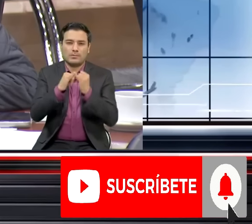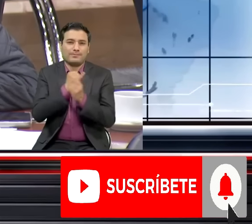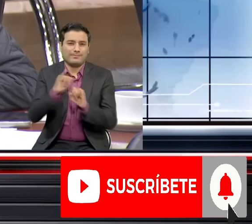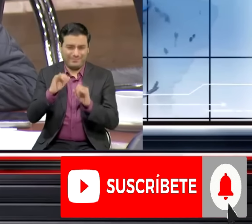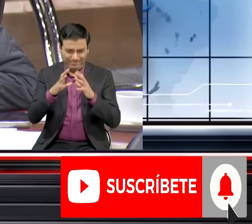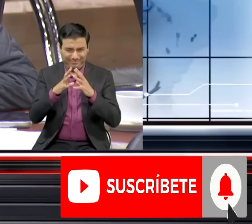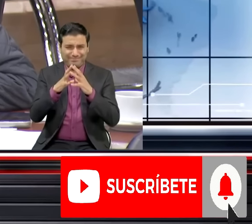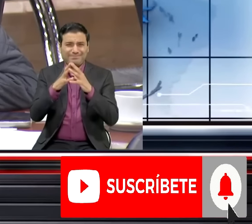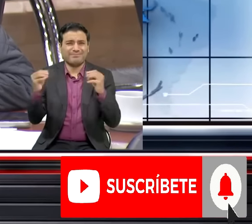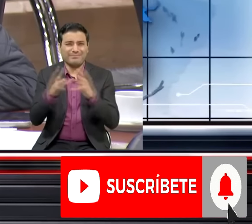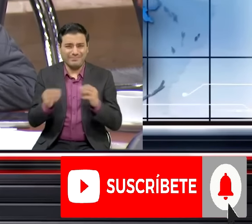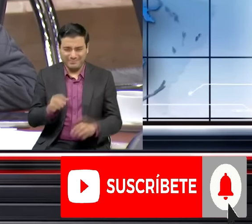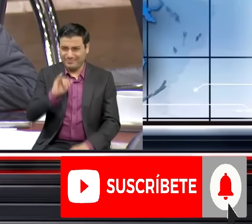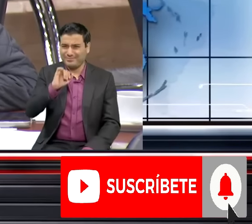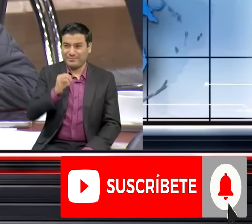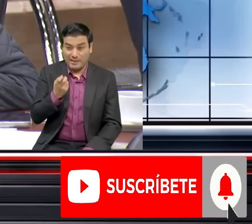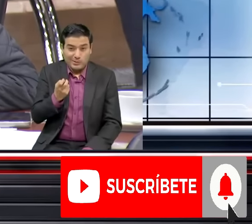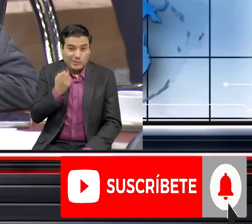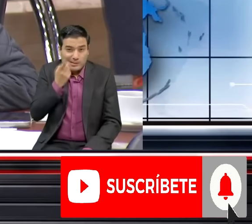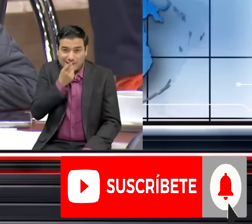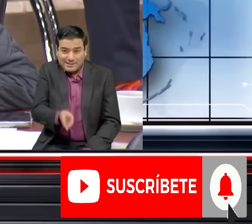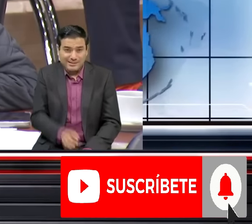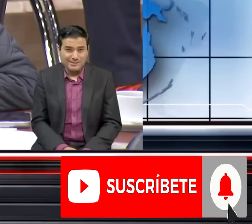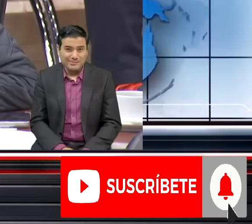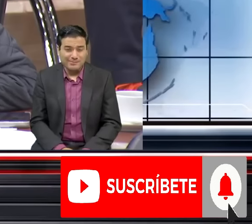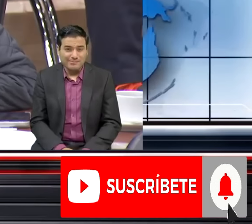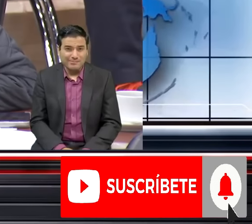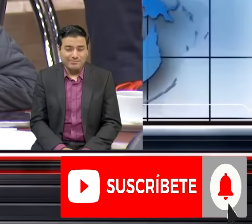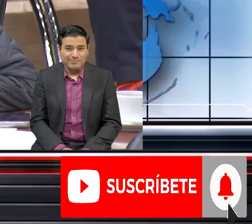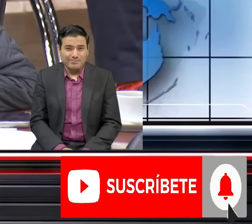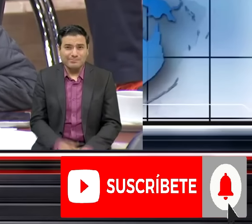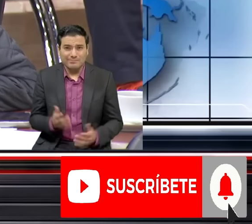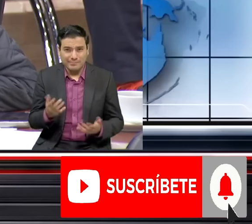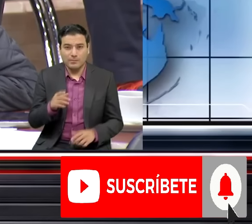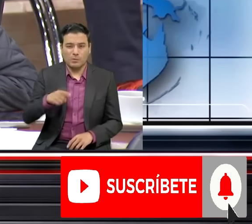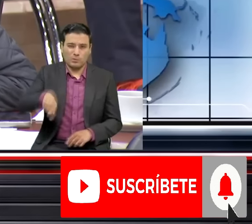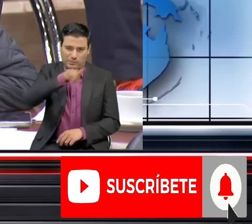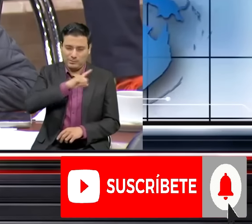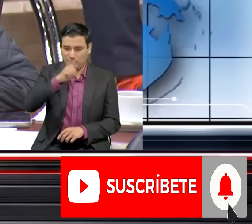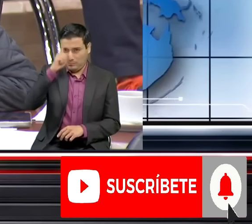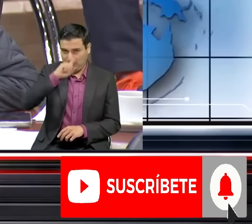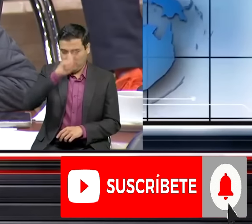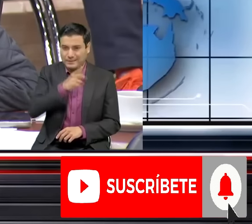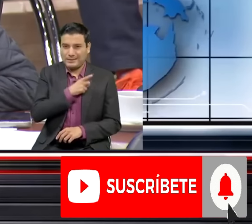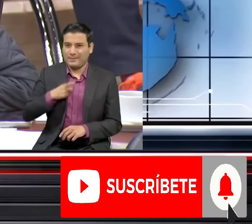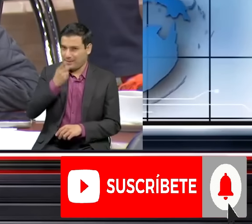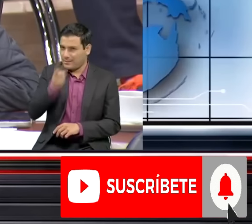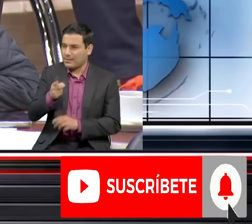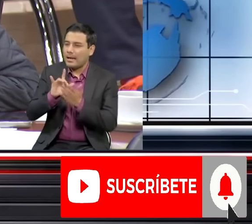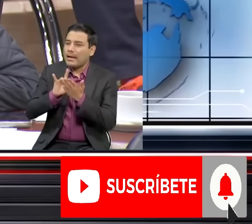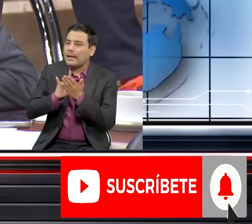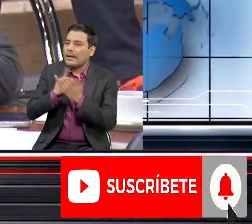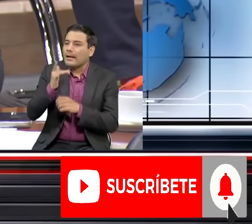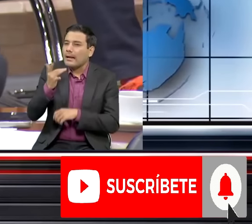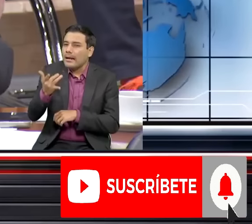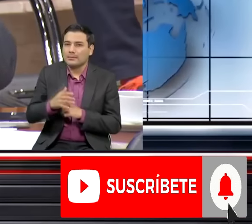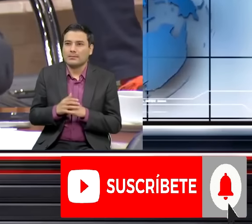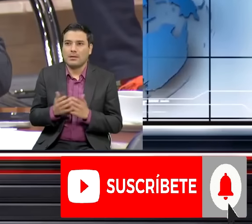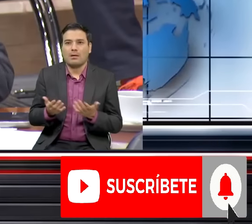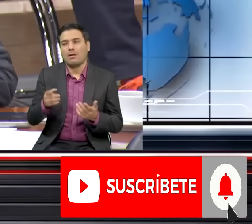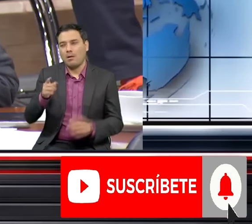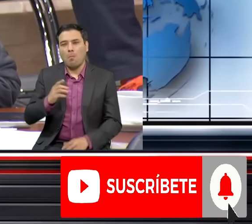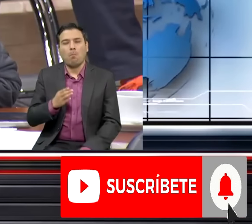autónomos del Estado. Eso quiso decir Noroña. Señoras y señores consejeros, que le agradezcan que no les exige lealtad e incondicionalidad. Qué